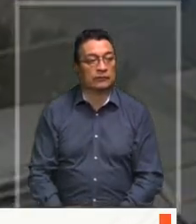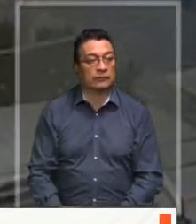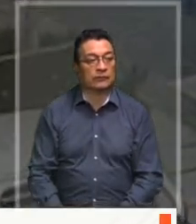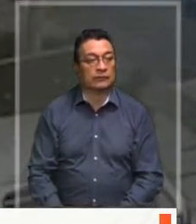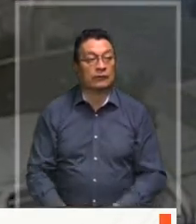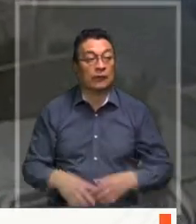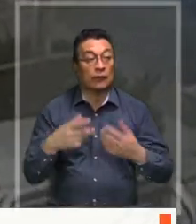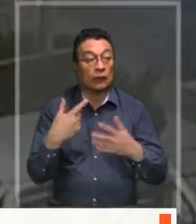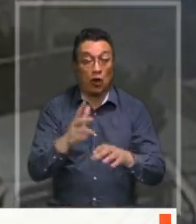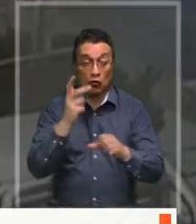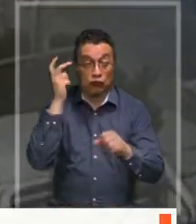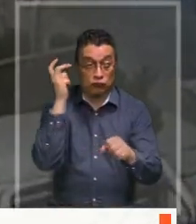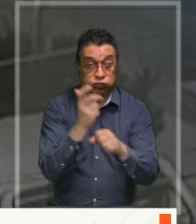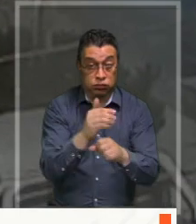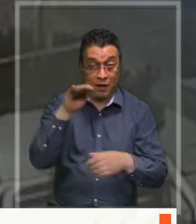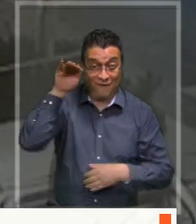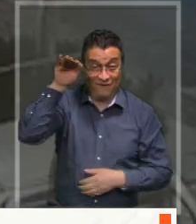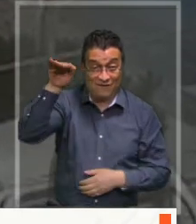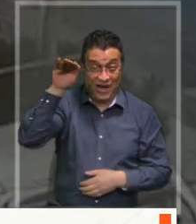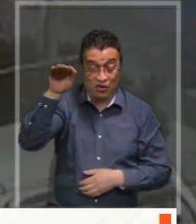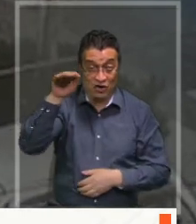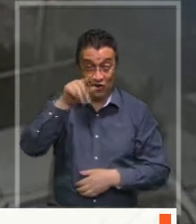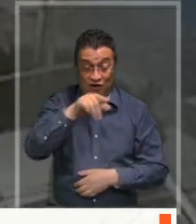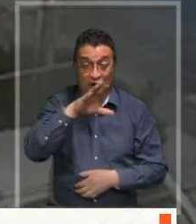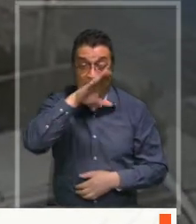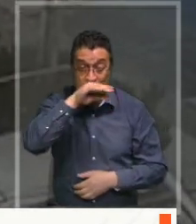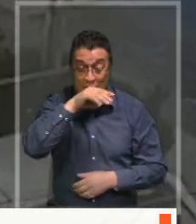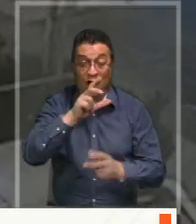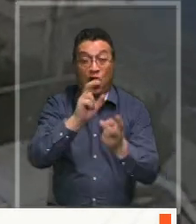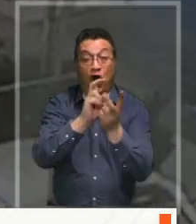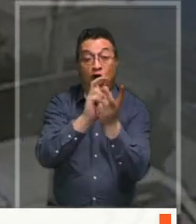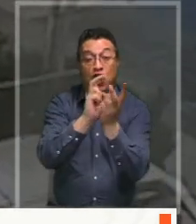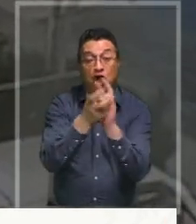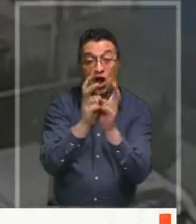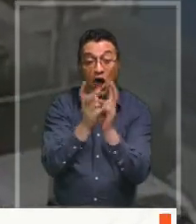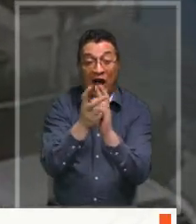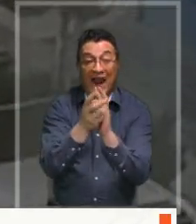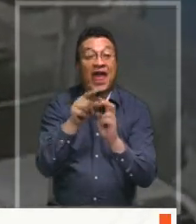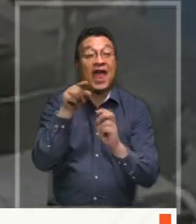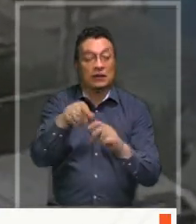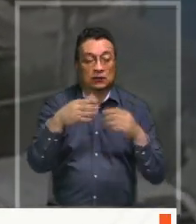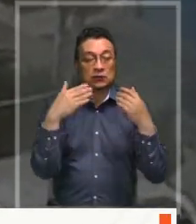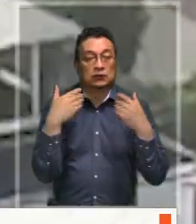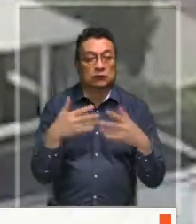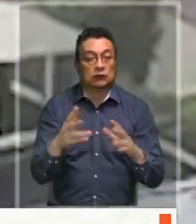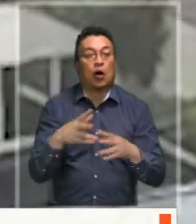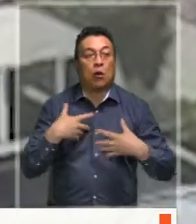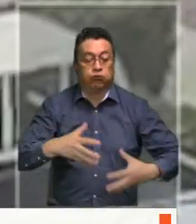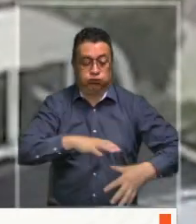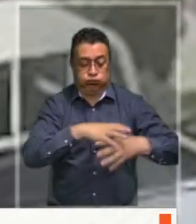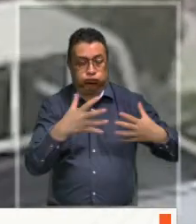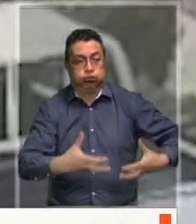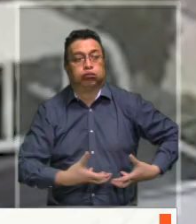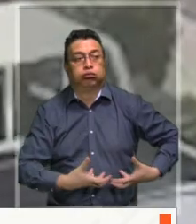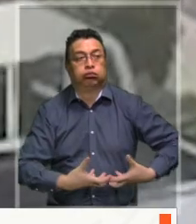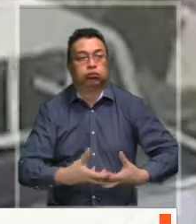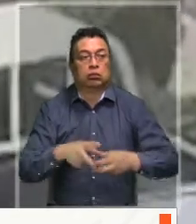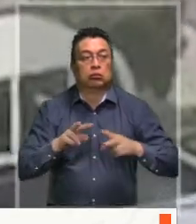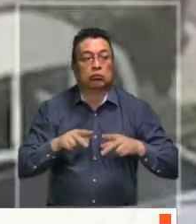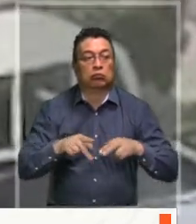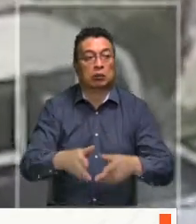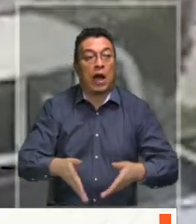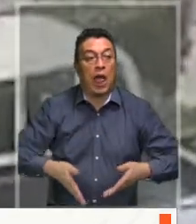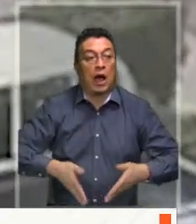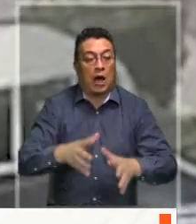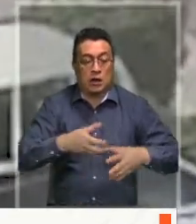Luego de perpetrado el robo al Banco Estado de Nogales, este grupo de delincuentes armados se retiran caminando con un abultado botín. Cruzan la